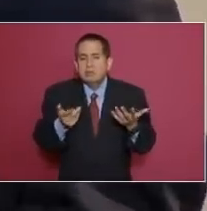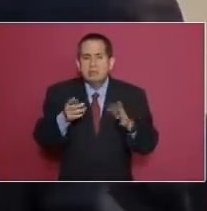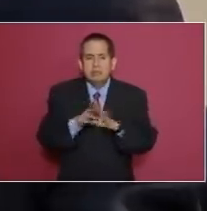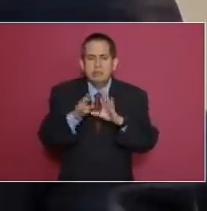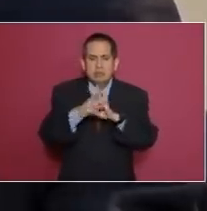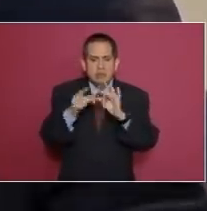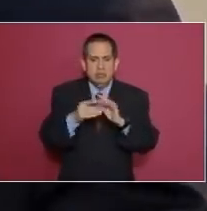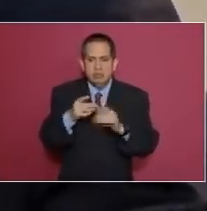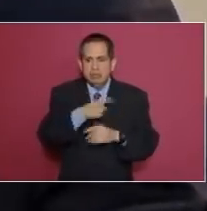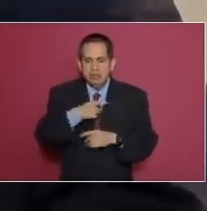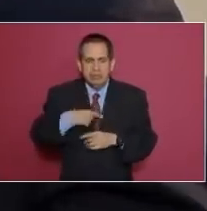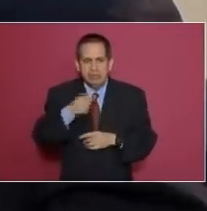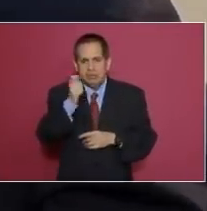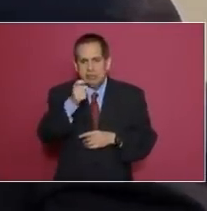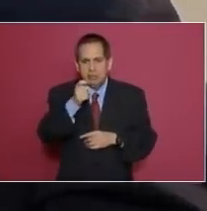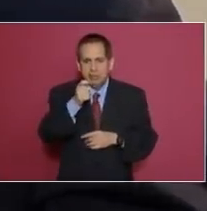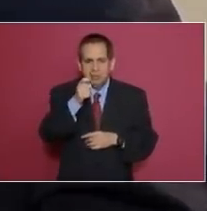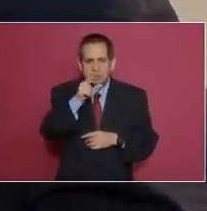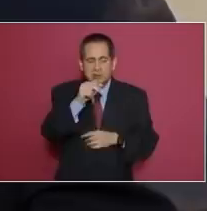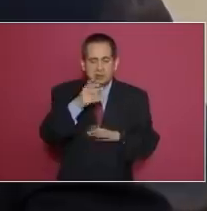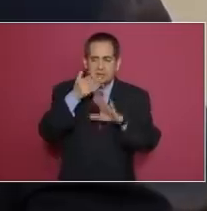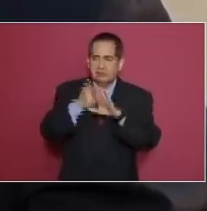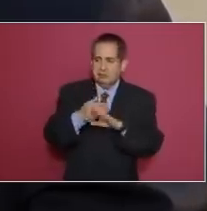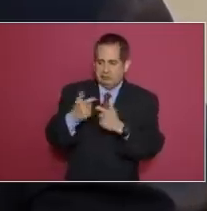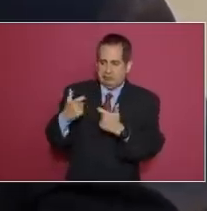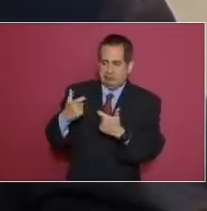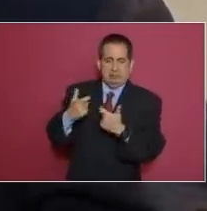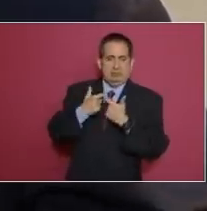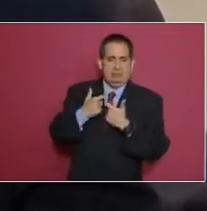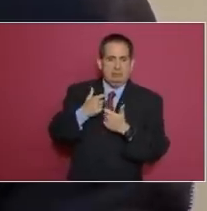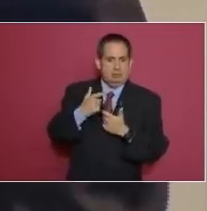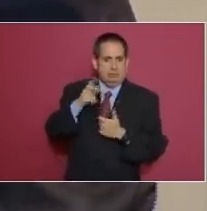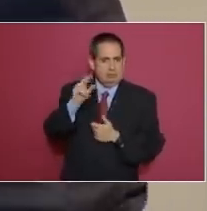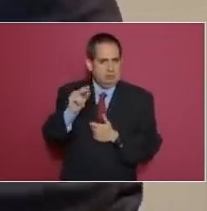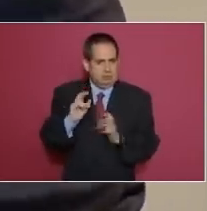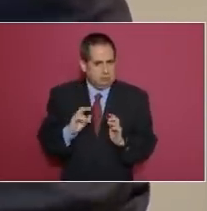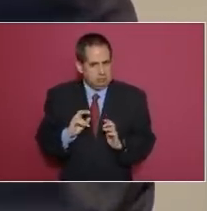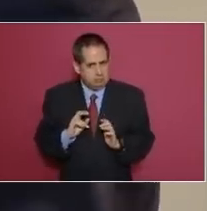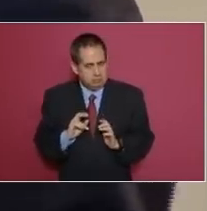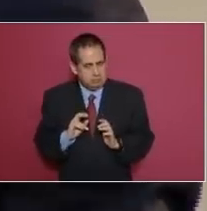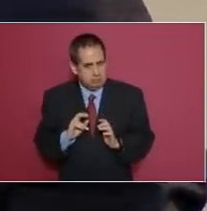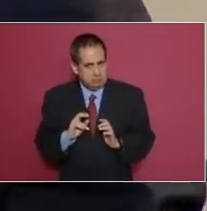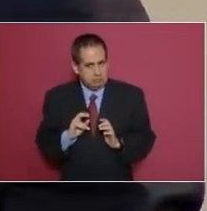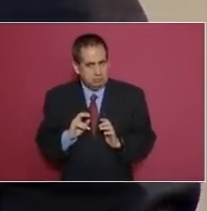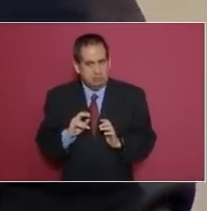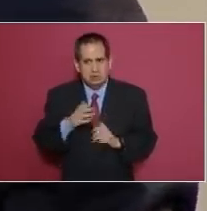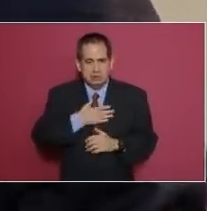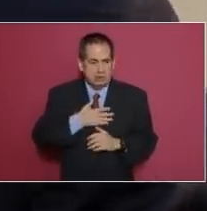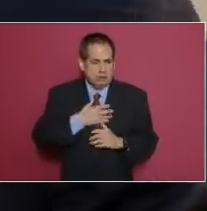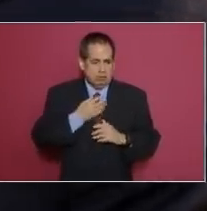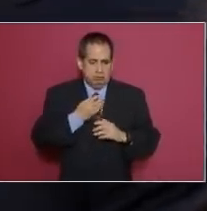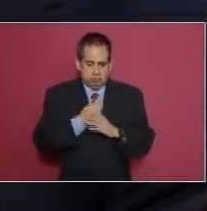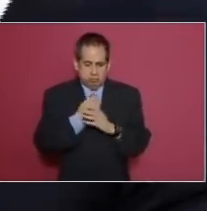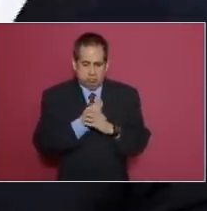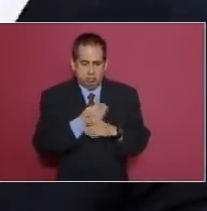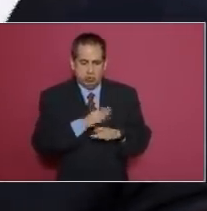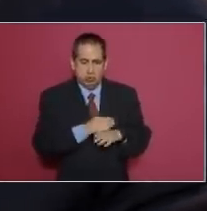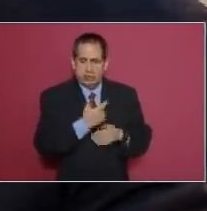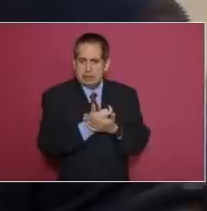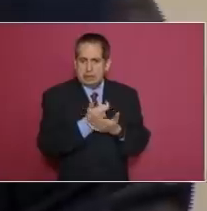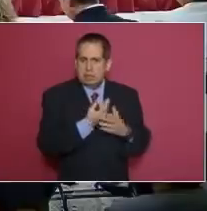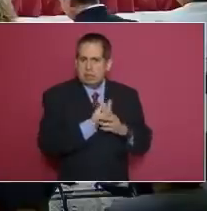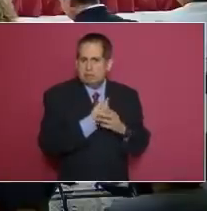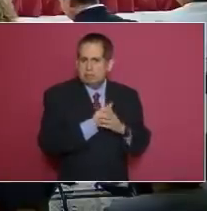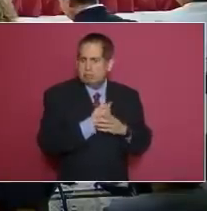Tiene que ser algo que no afecte la intimidad que no sea una